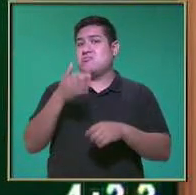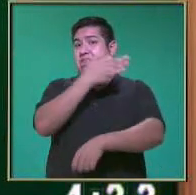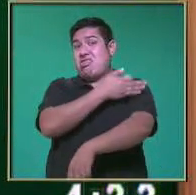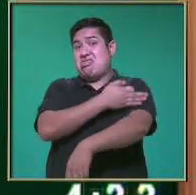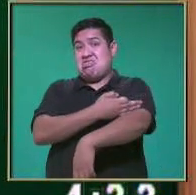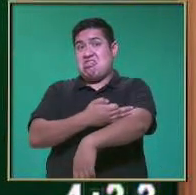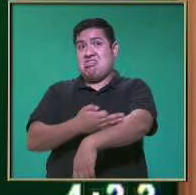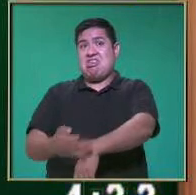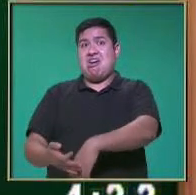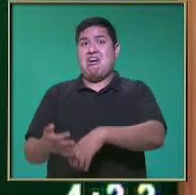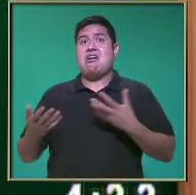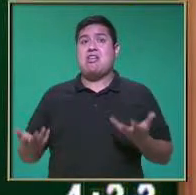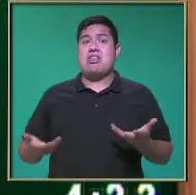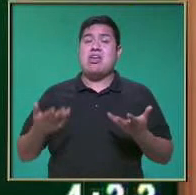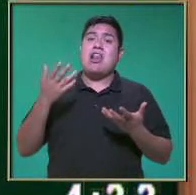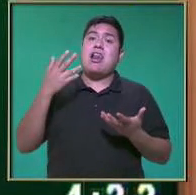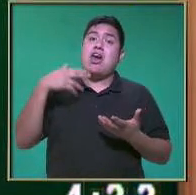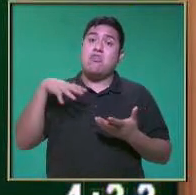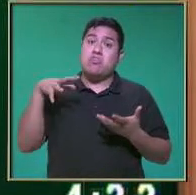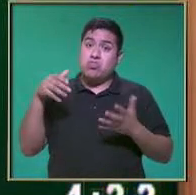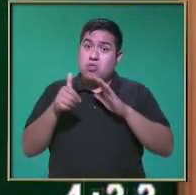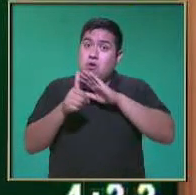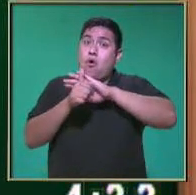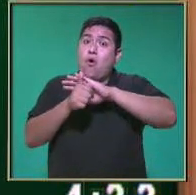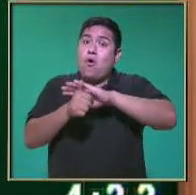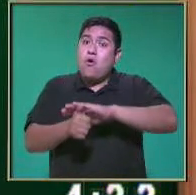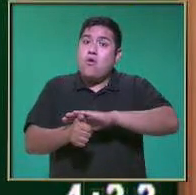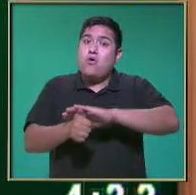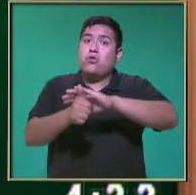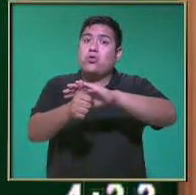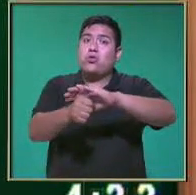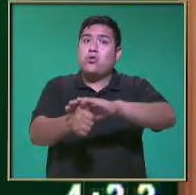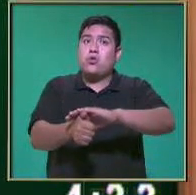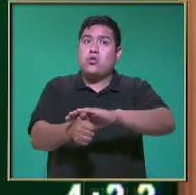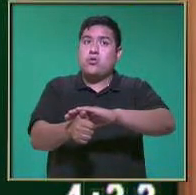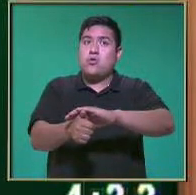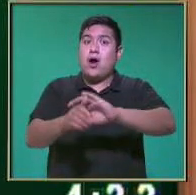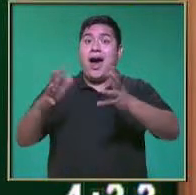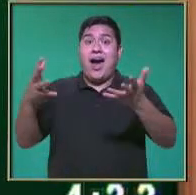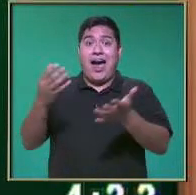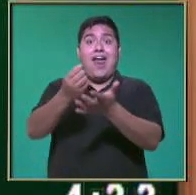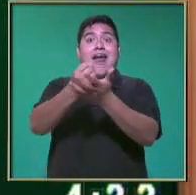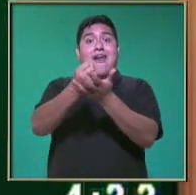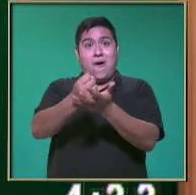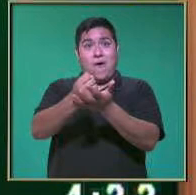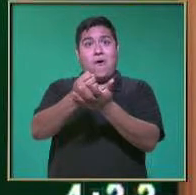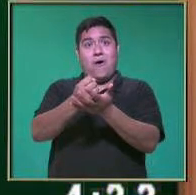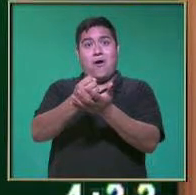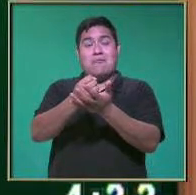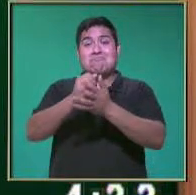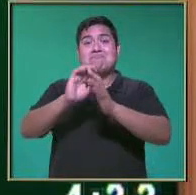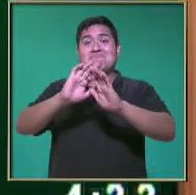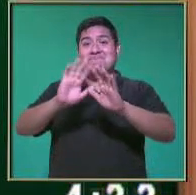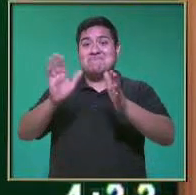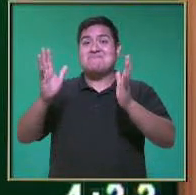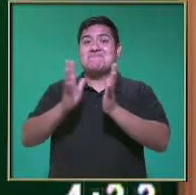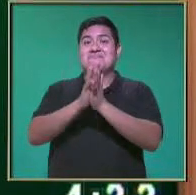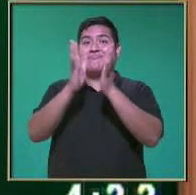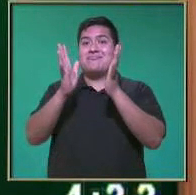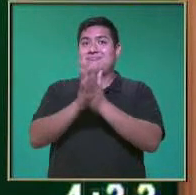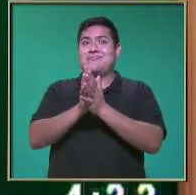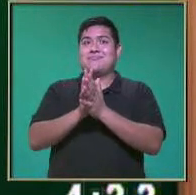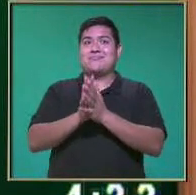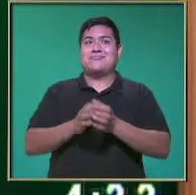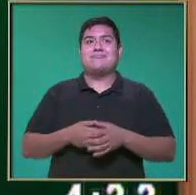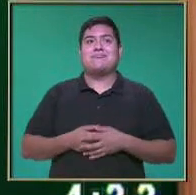Llegó muy tarde. La tortuga triunfante estaba paciente esperando. La tortuga había ganado la carrera. And